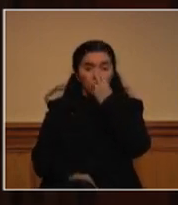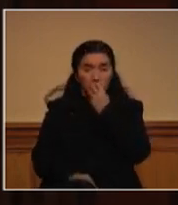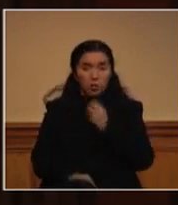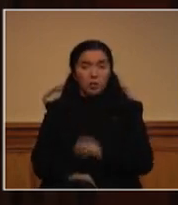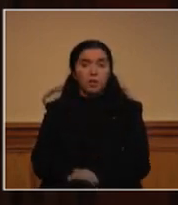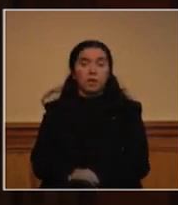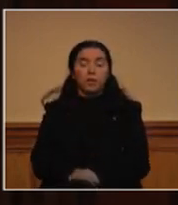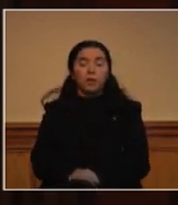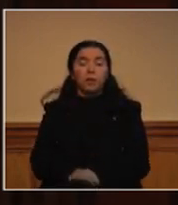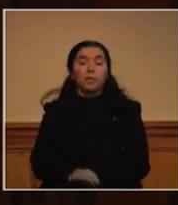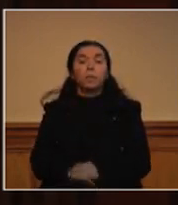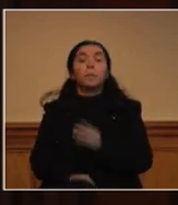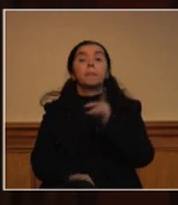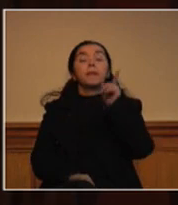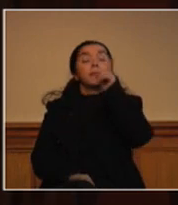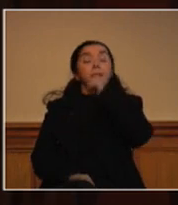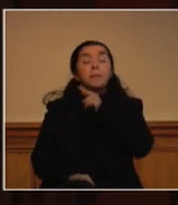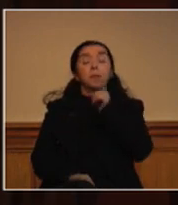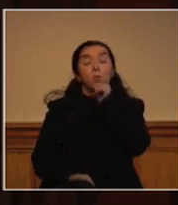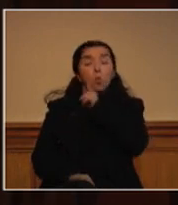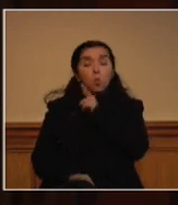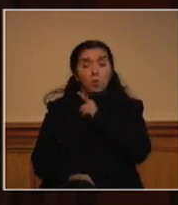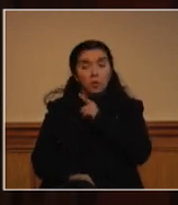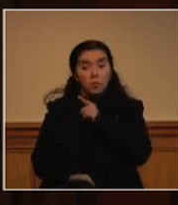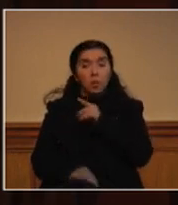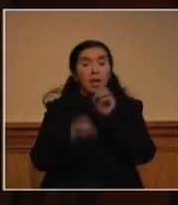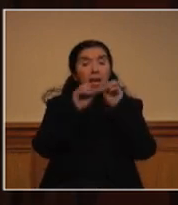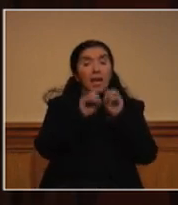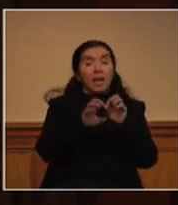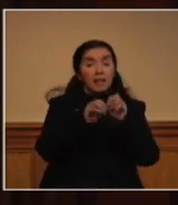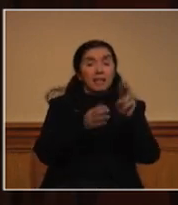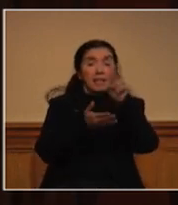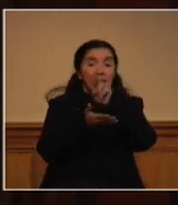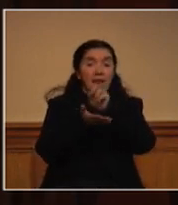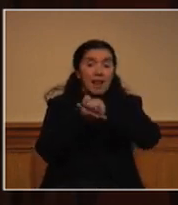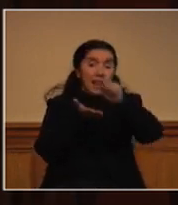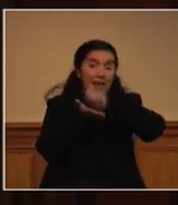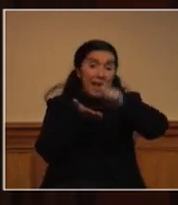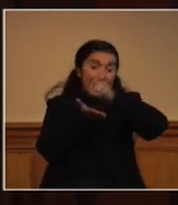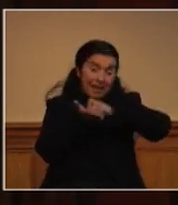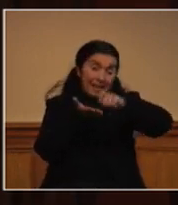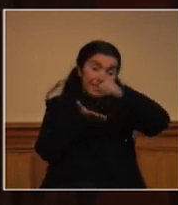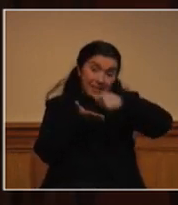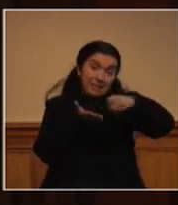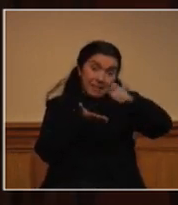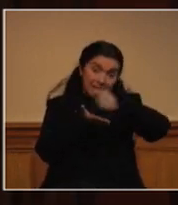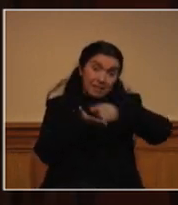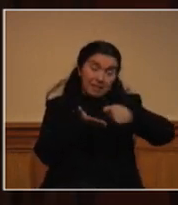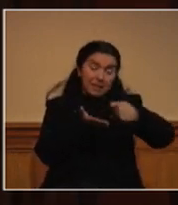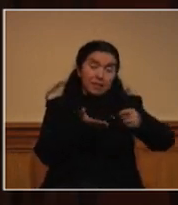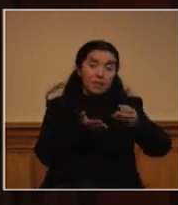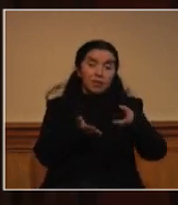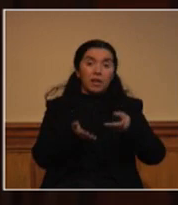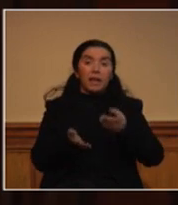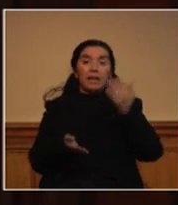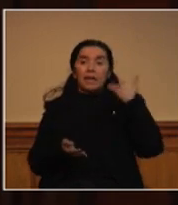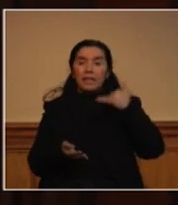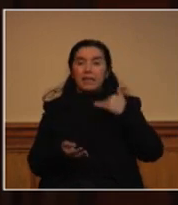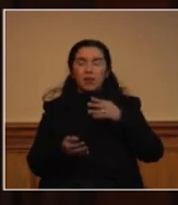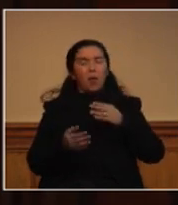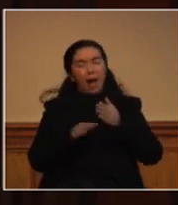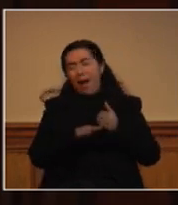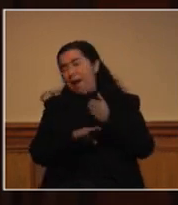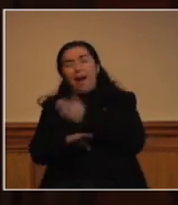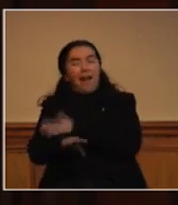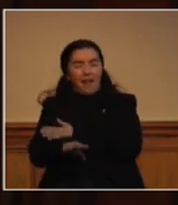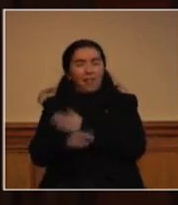alfabético, en último lugar tendríamos lo que sería la escritura. Es fundamental que niños con afectaciones muy severas, de forma lo antes